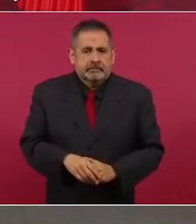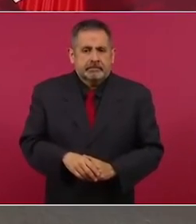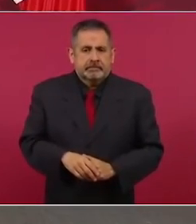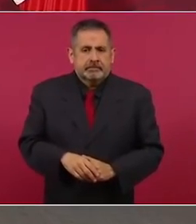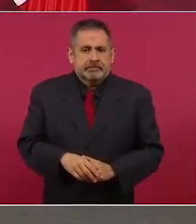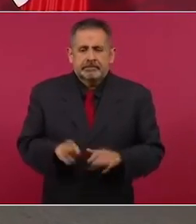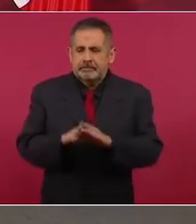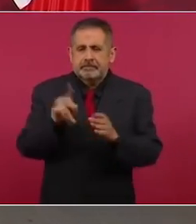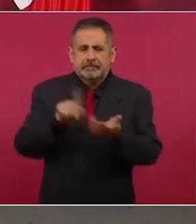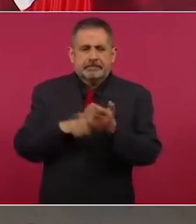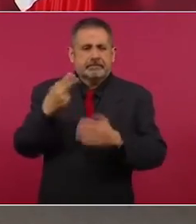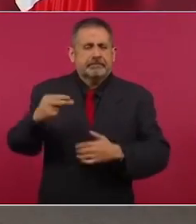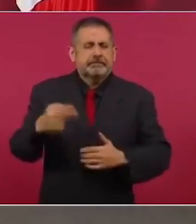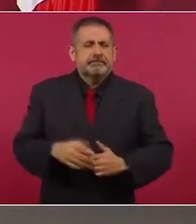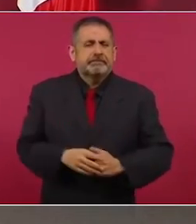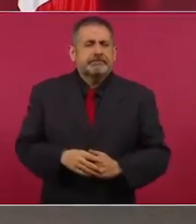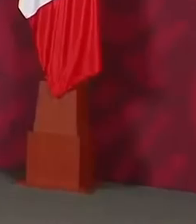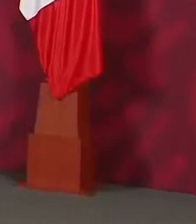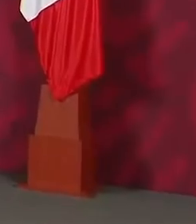que se llama